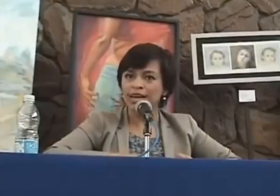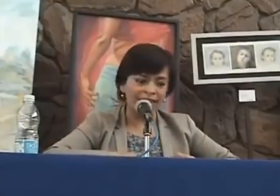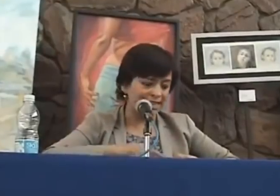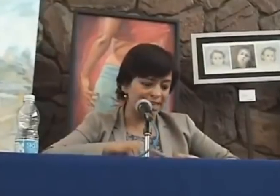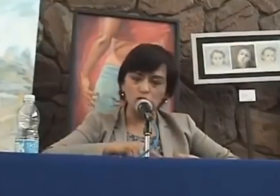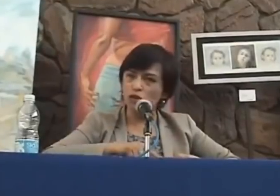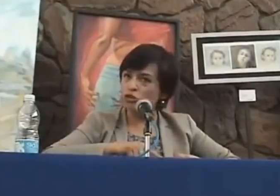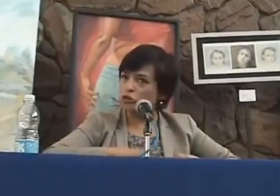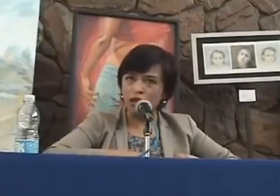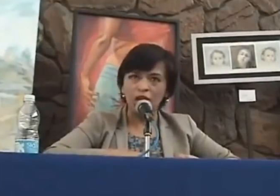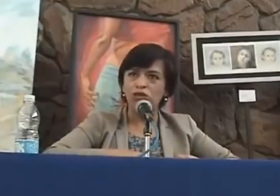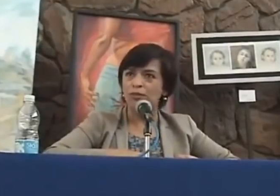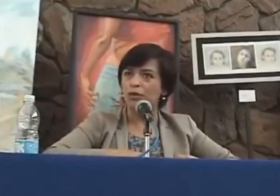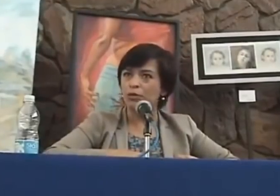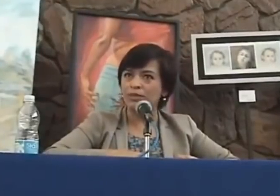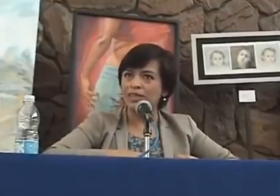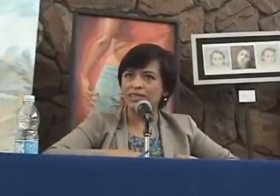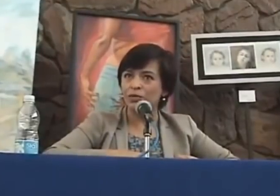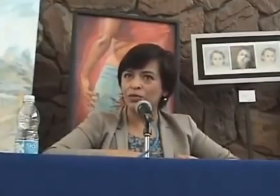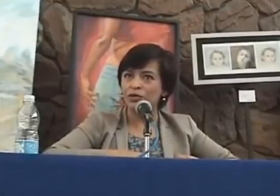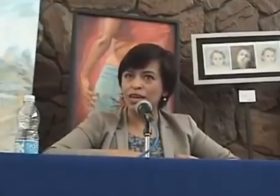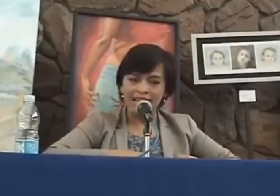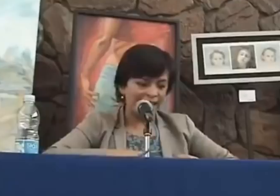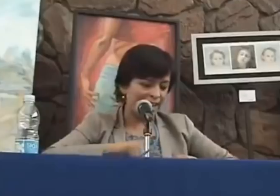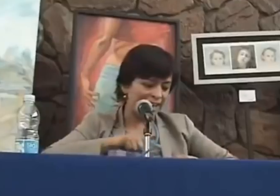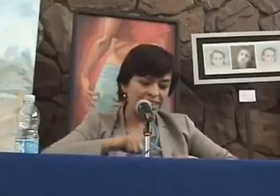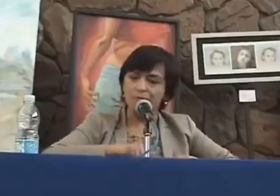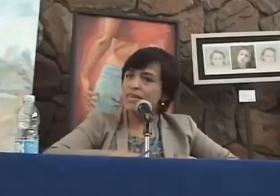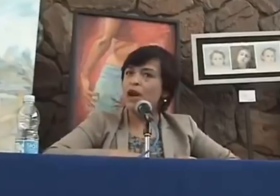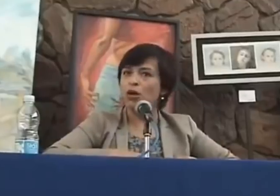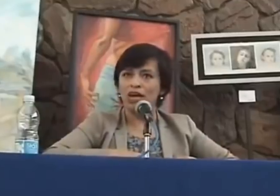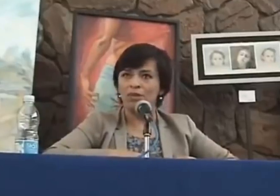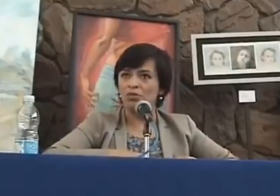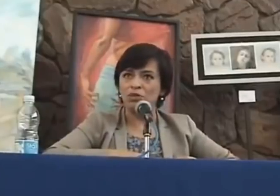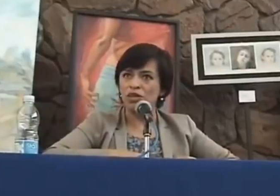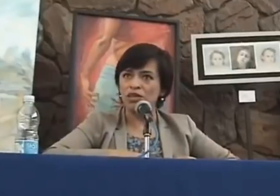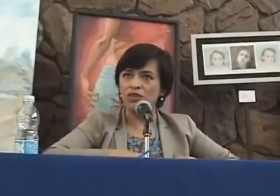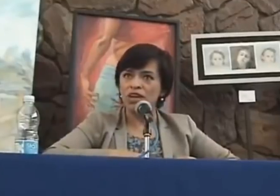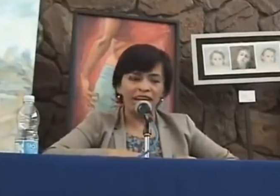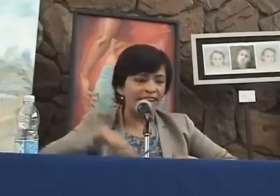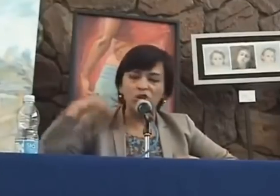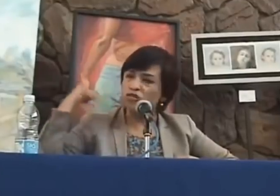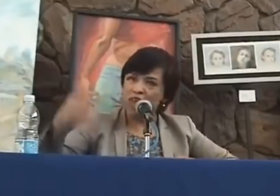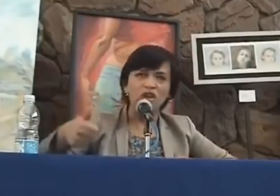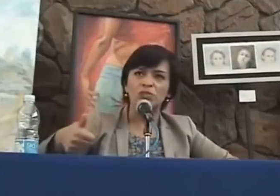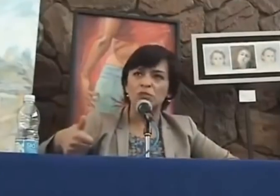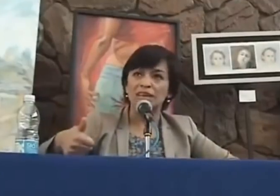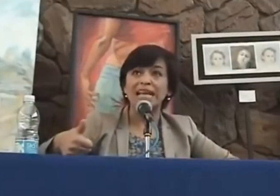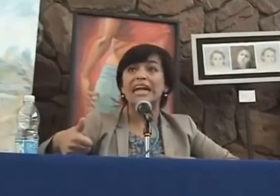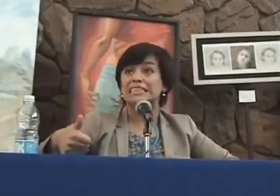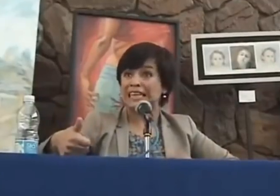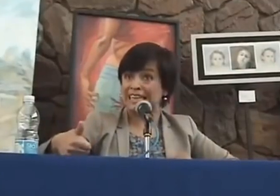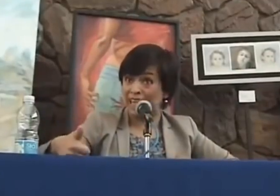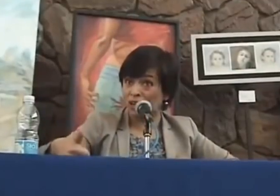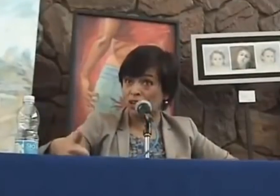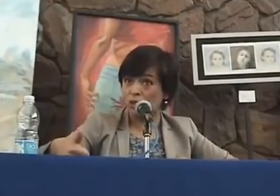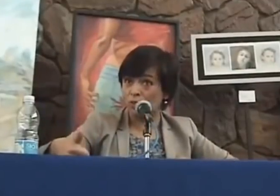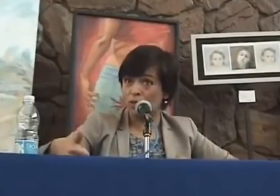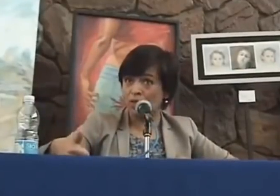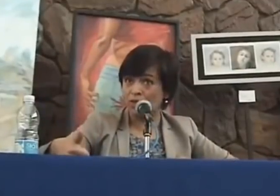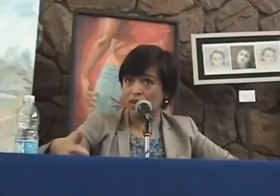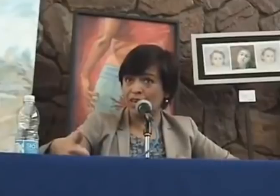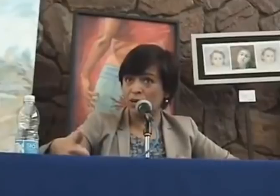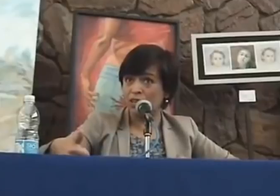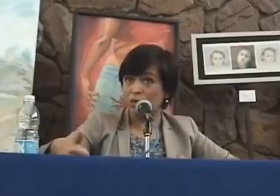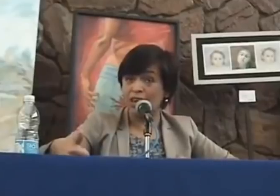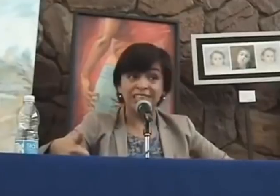Fox, que le encontré los contratos a Manuel Díez Castagón, que exhibía a Juan Camilo Muriño, que le he encontrado las propiedades al secretario de